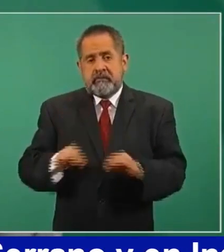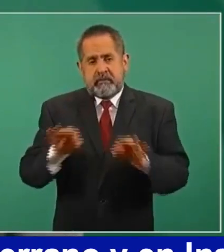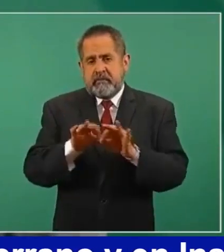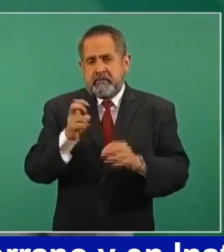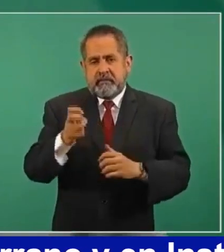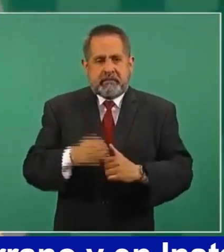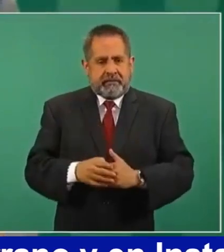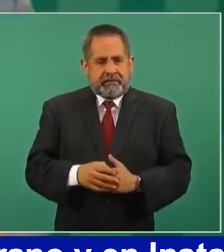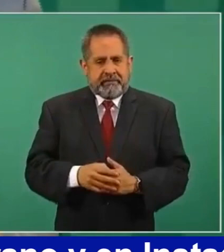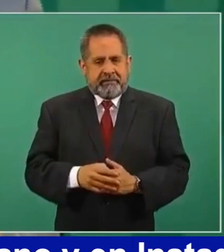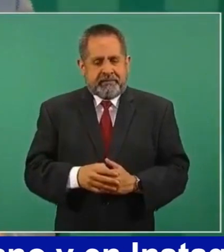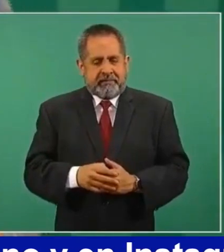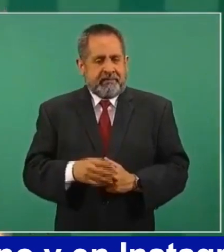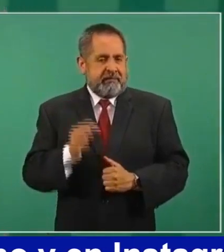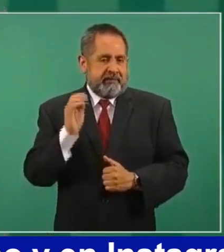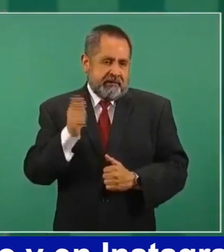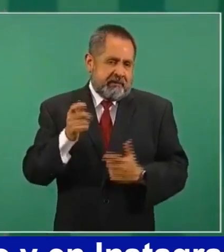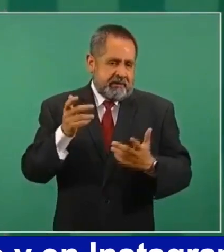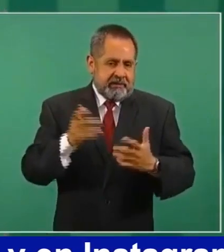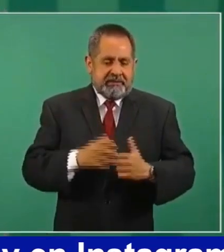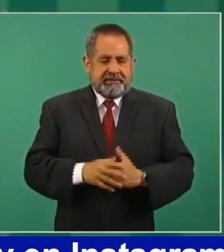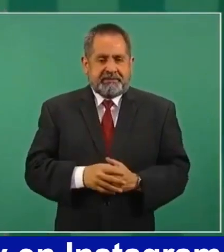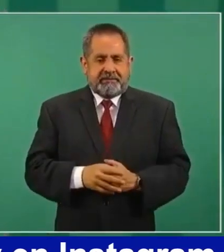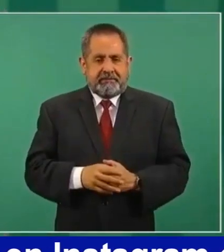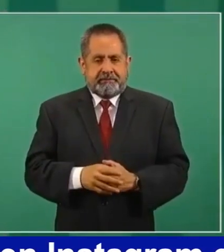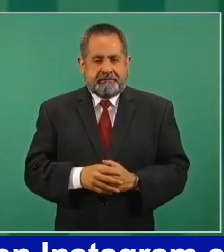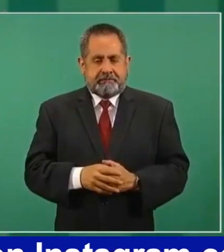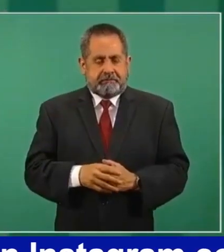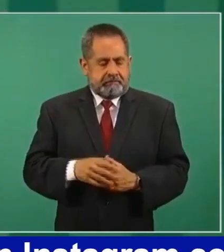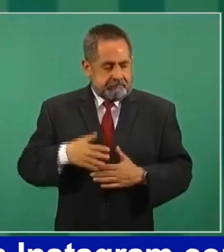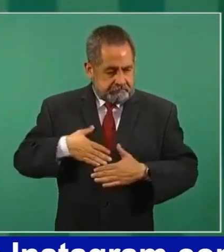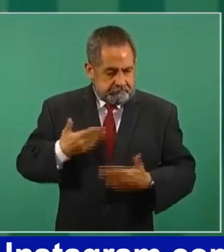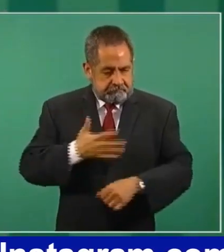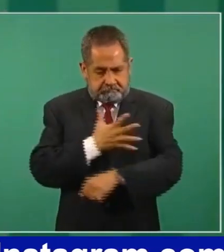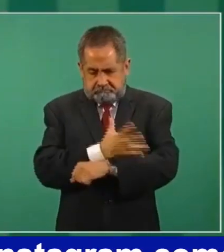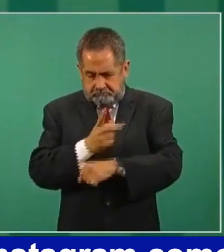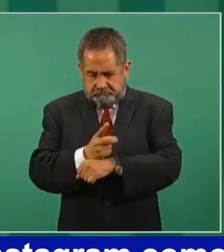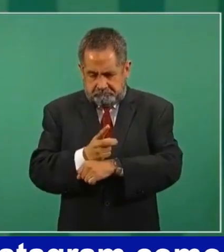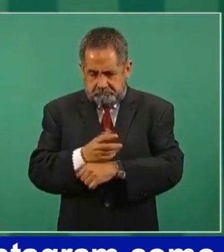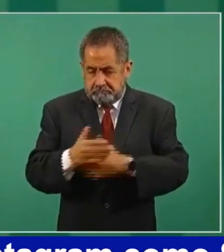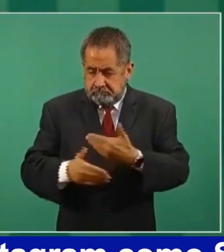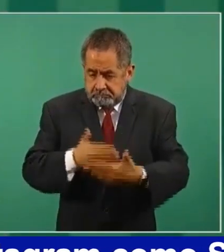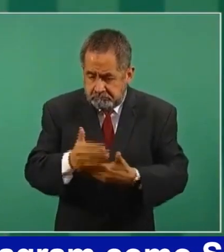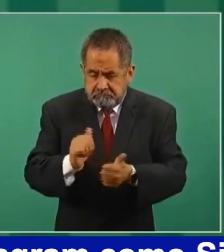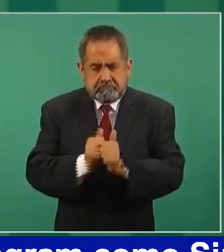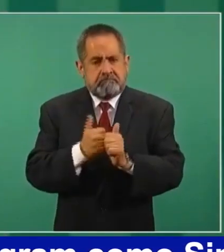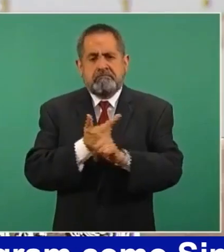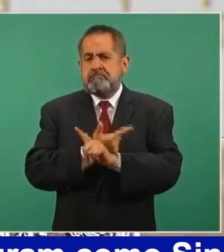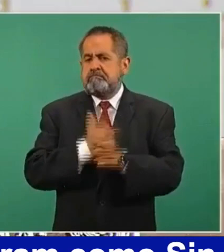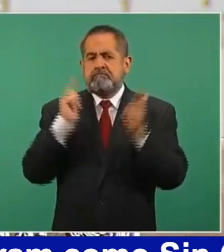Entonces, si somos honestos, vamos a ser libres,